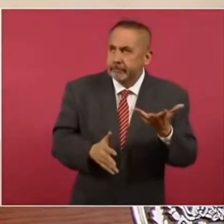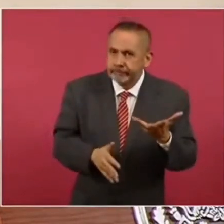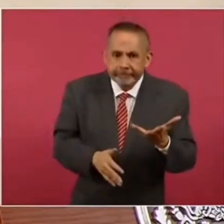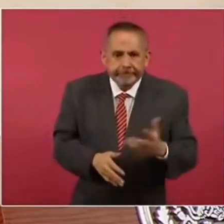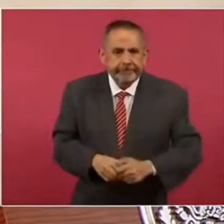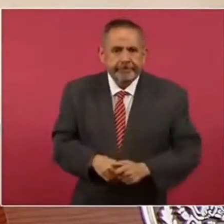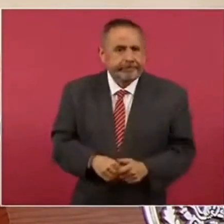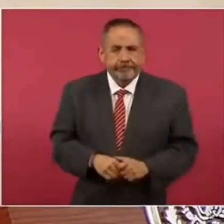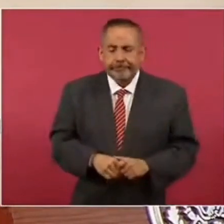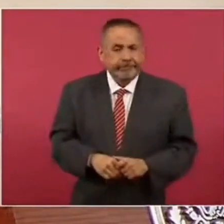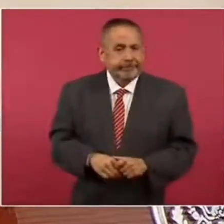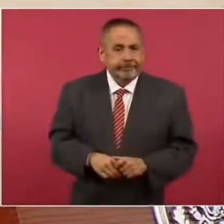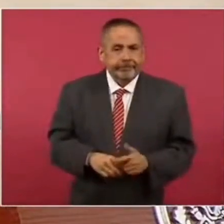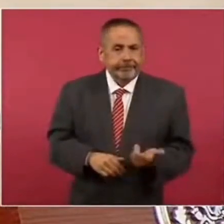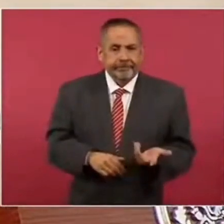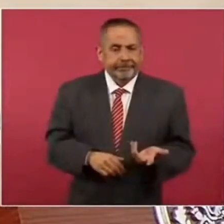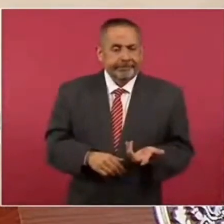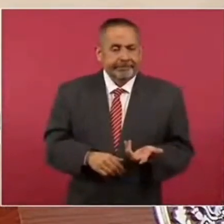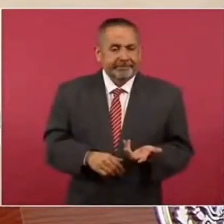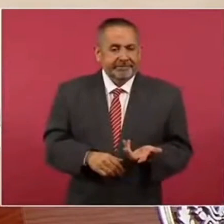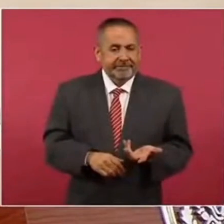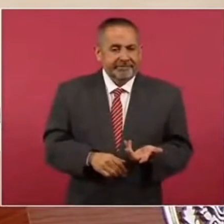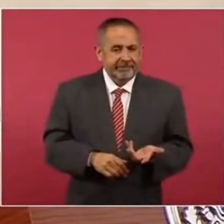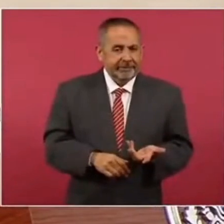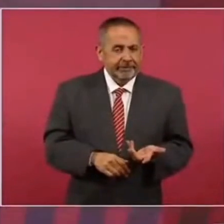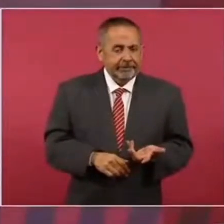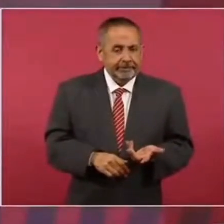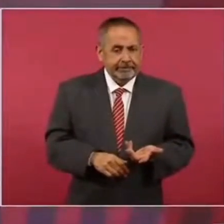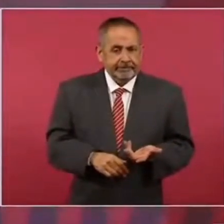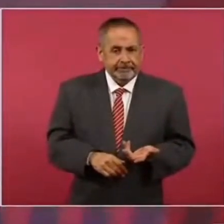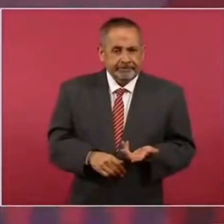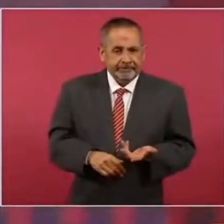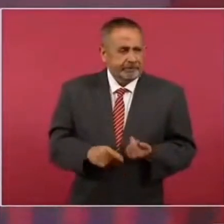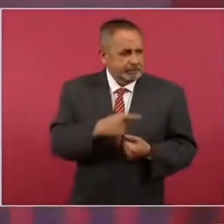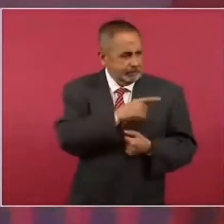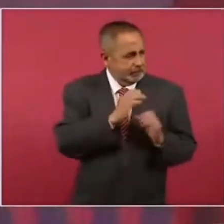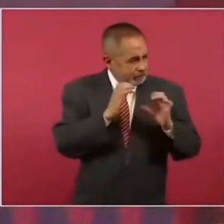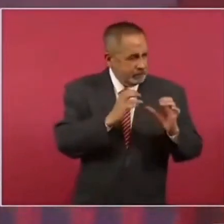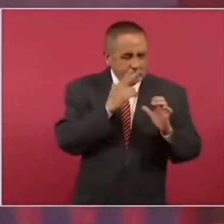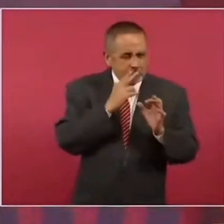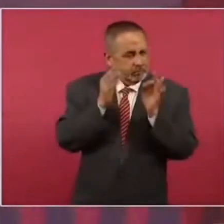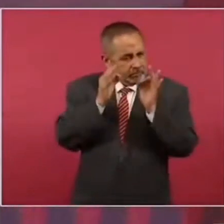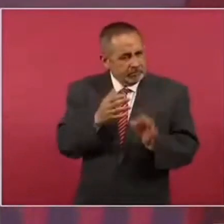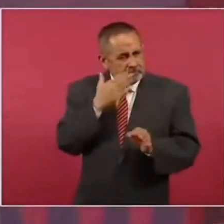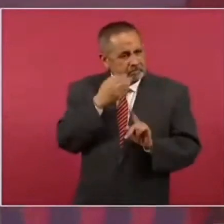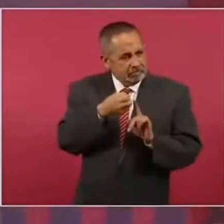Bueno, ni siquiera cuidan la forma.